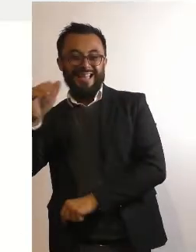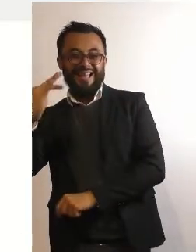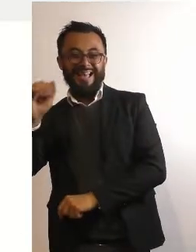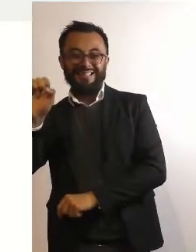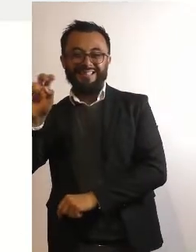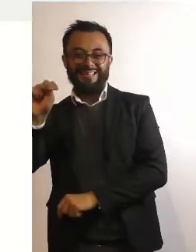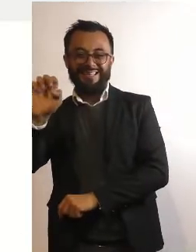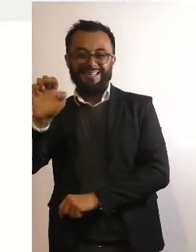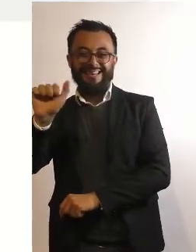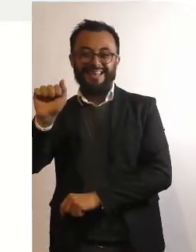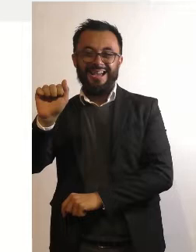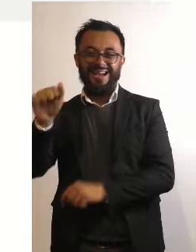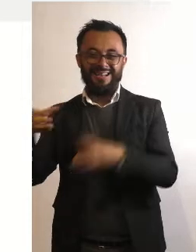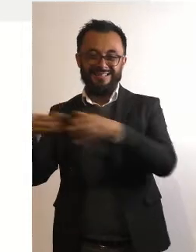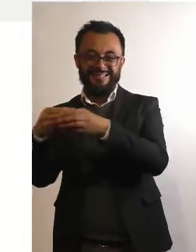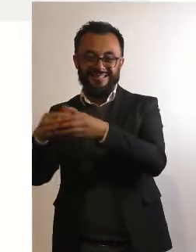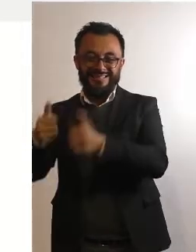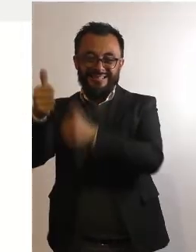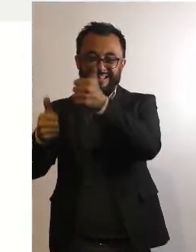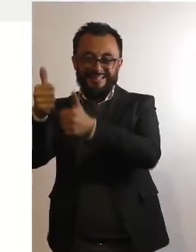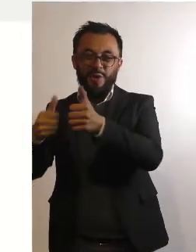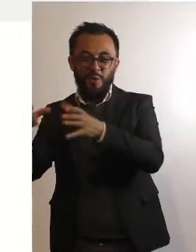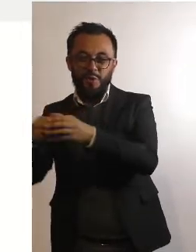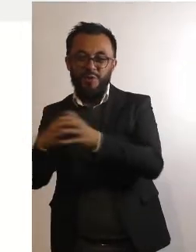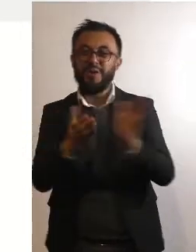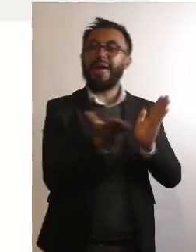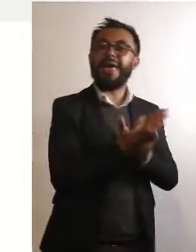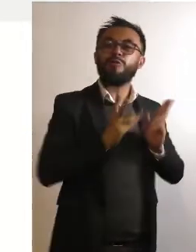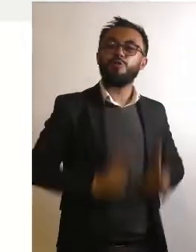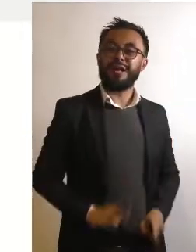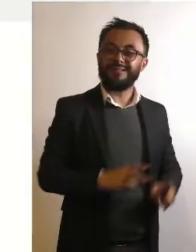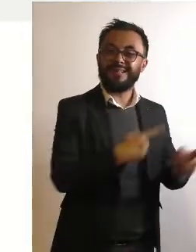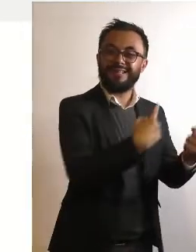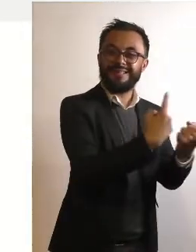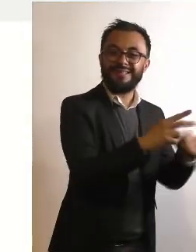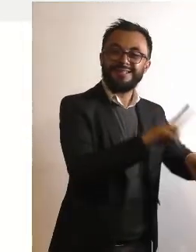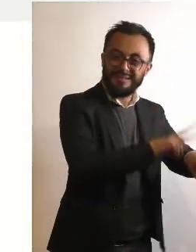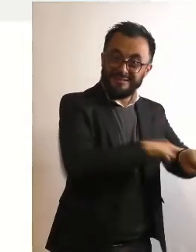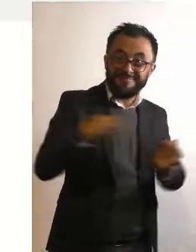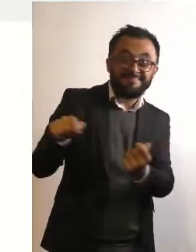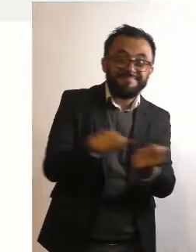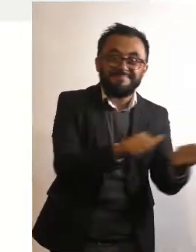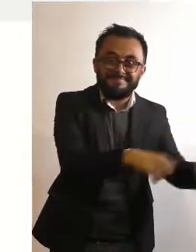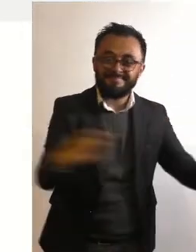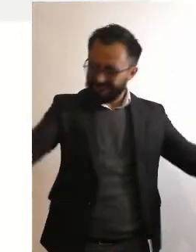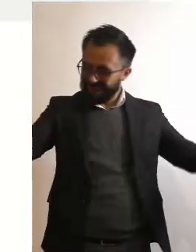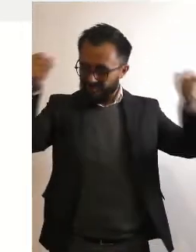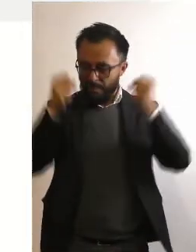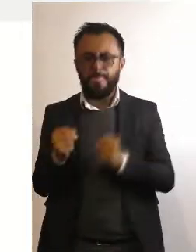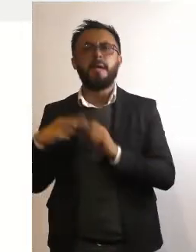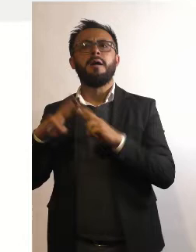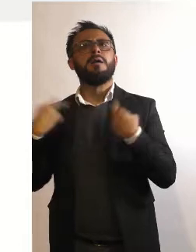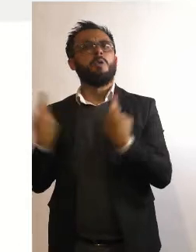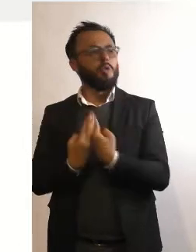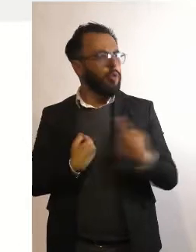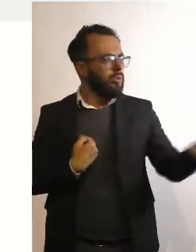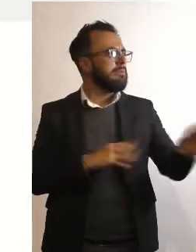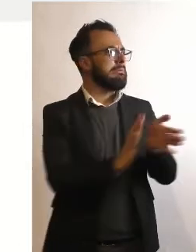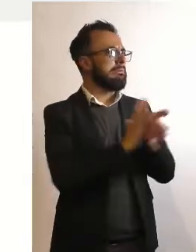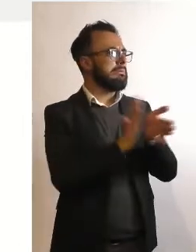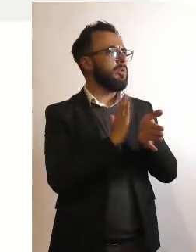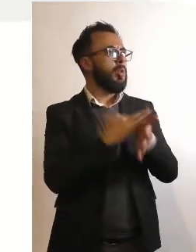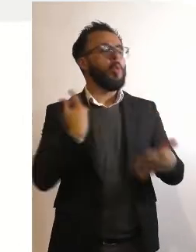estudiantes, quienes dieron su testimonio de vida alrededor de la gran oportunidad que se les